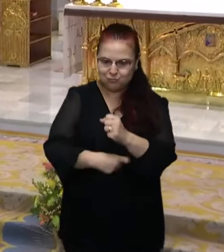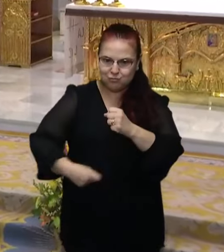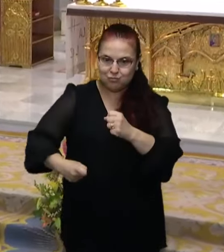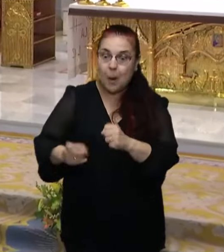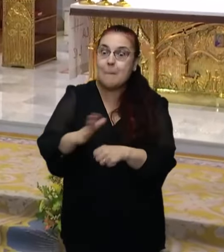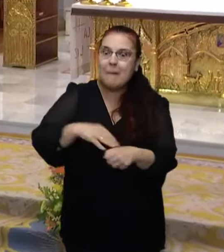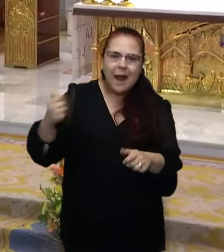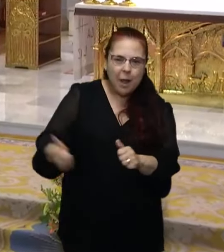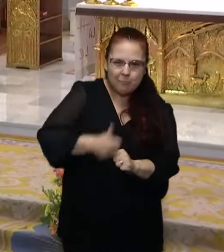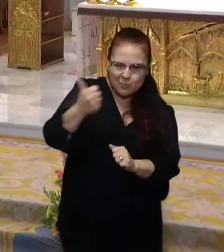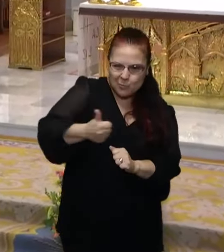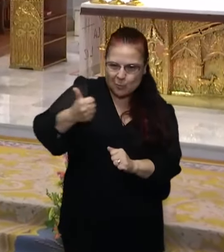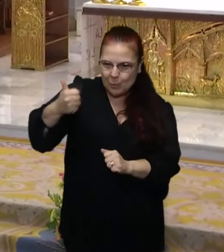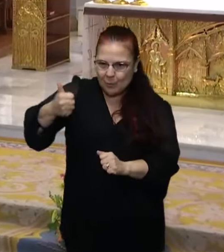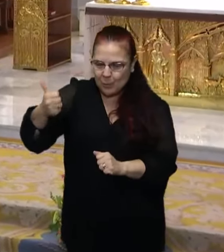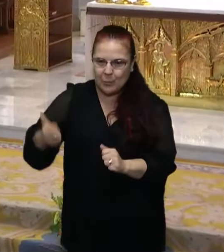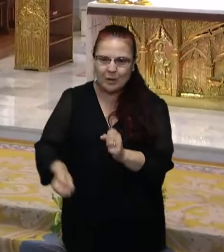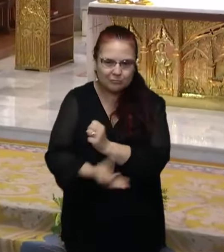dé más fruto.